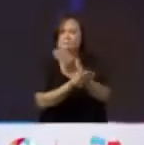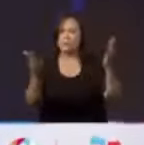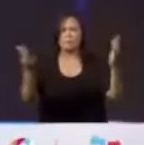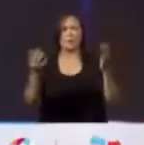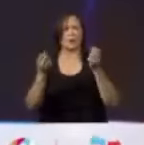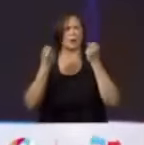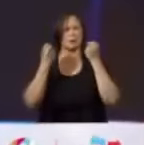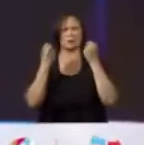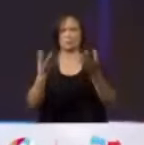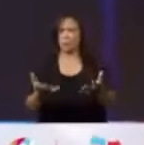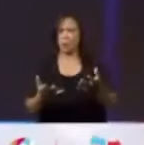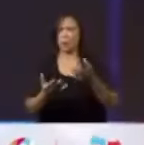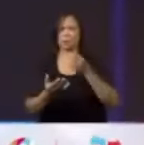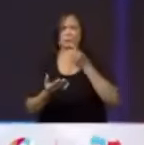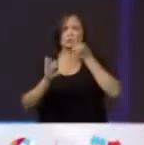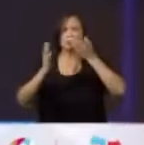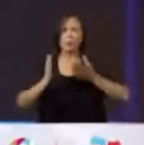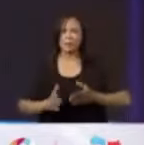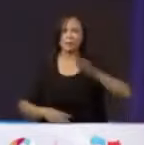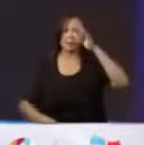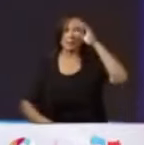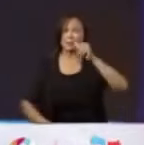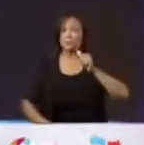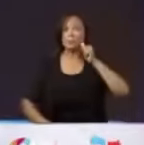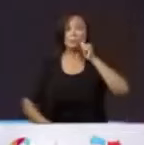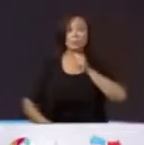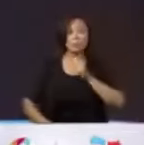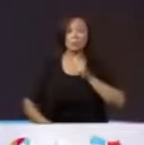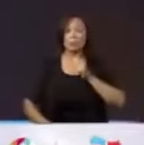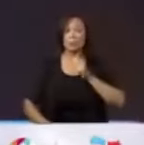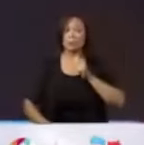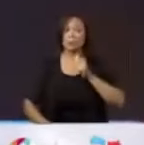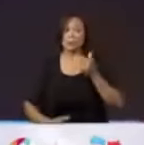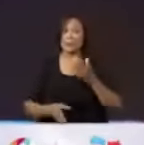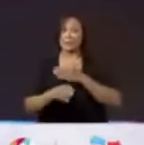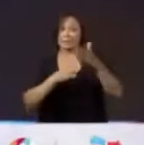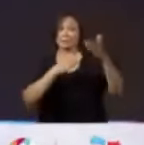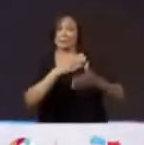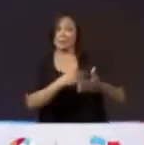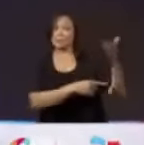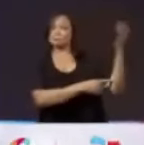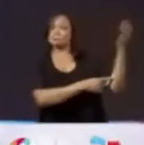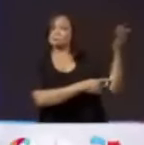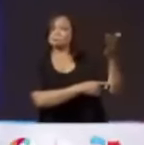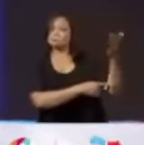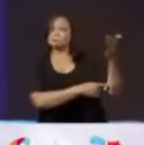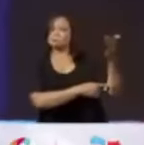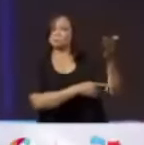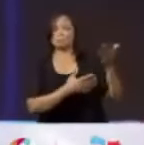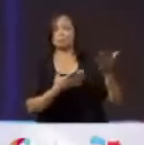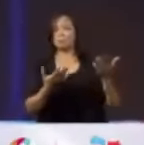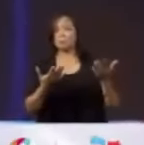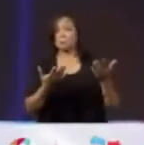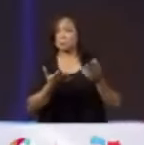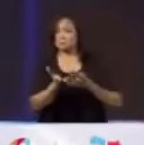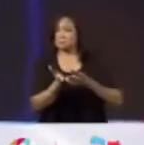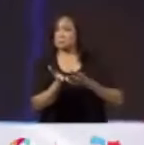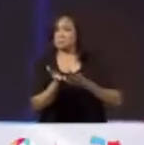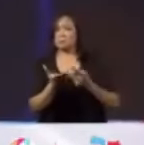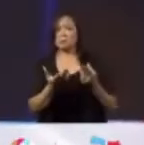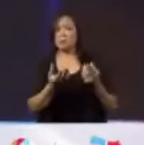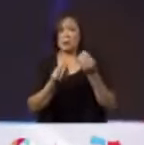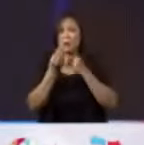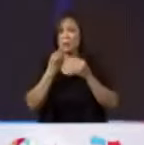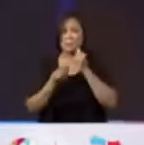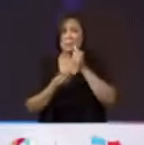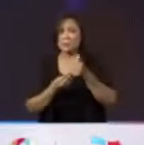cientos de miles de dominicanos y dominicanas que al concluir este debate no tendrán la certeza de qué